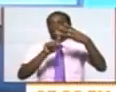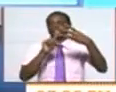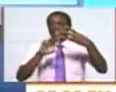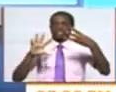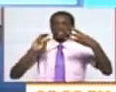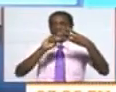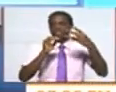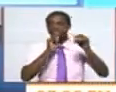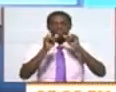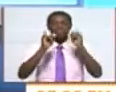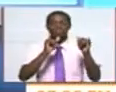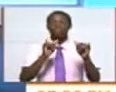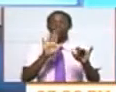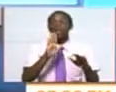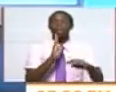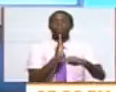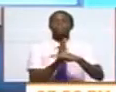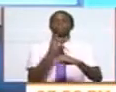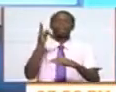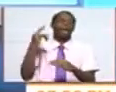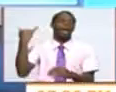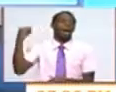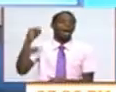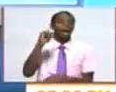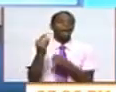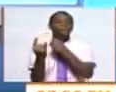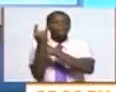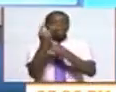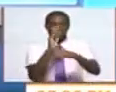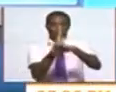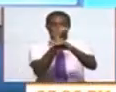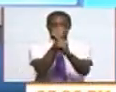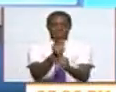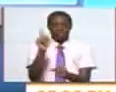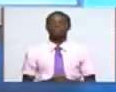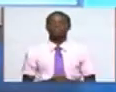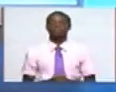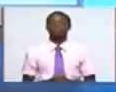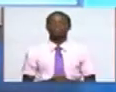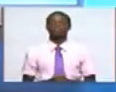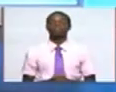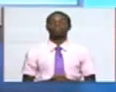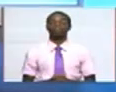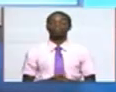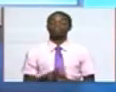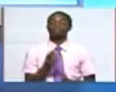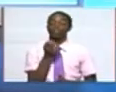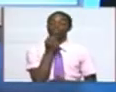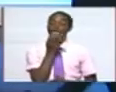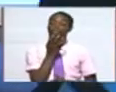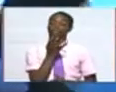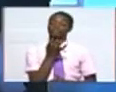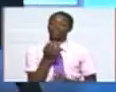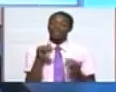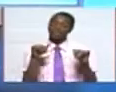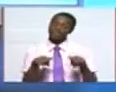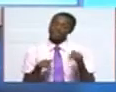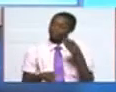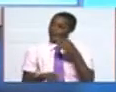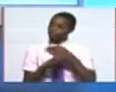Tenemos un pase a prensa, están sucediendo cosas, ya las vamos a comentar. Vamos a prensa. Bueno, aquí seguimos, aquí